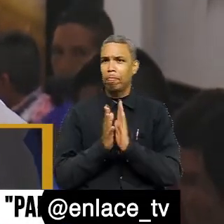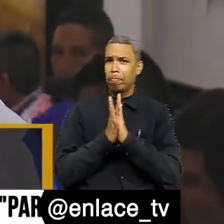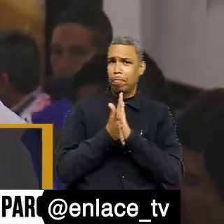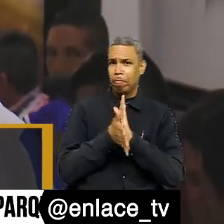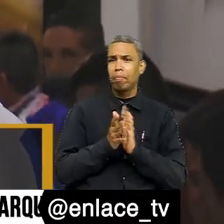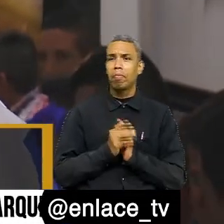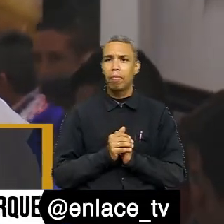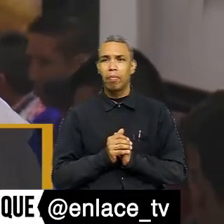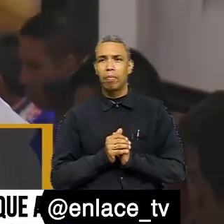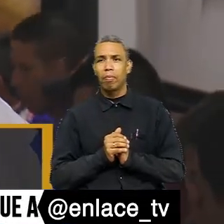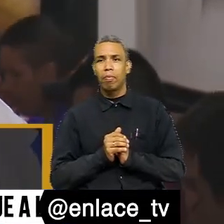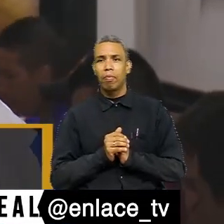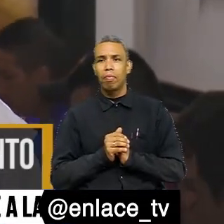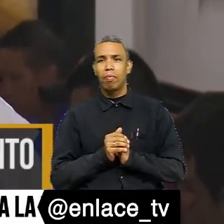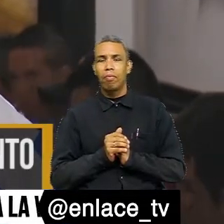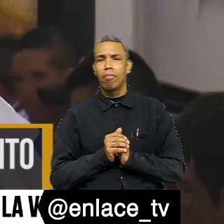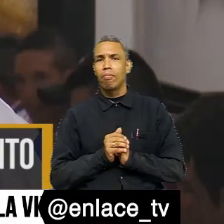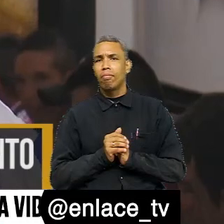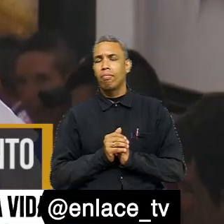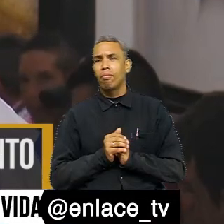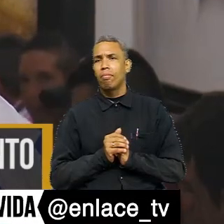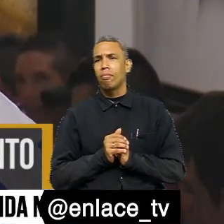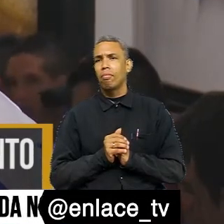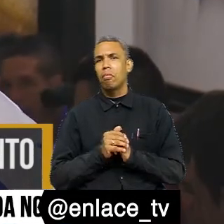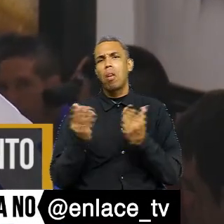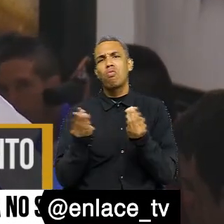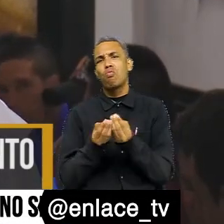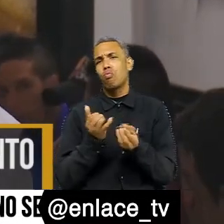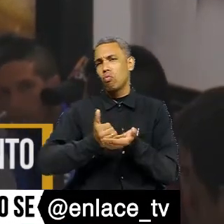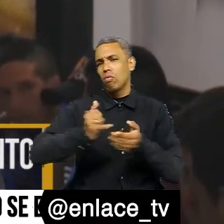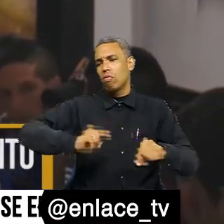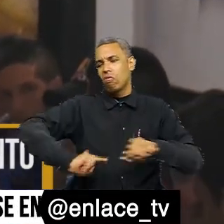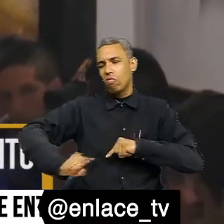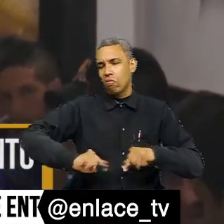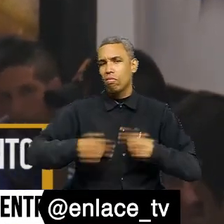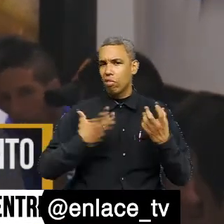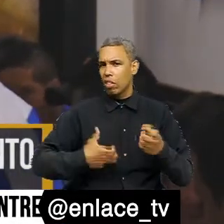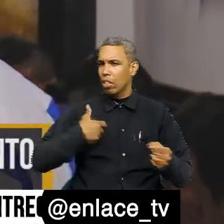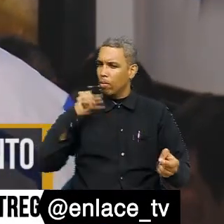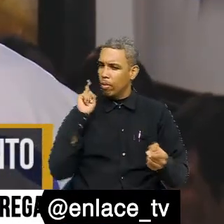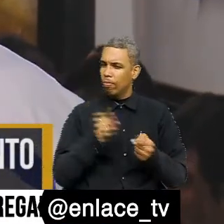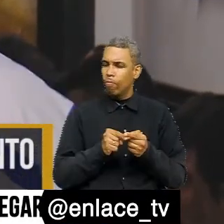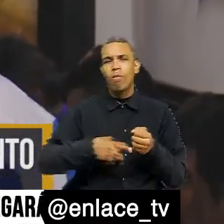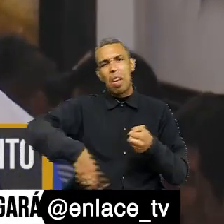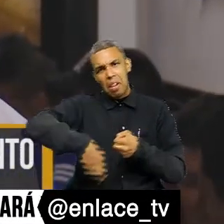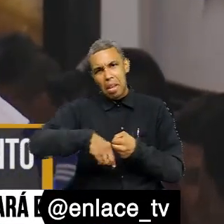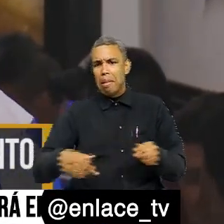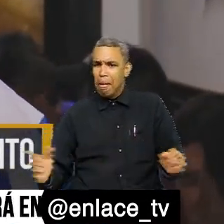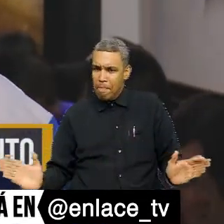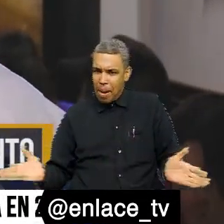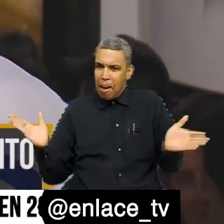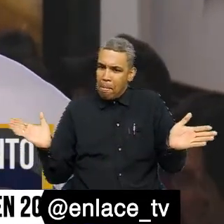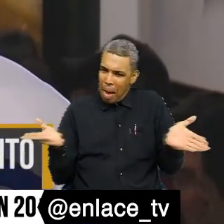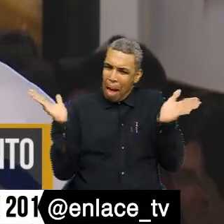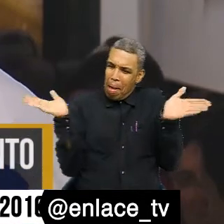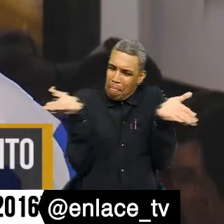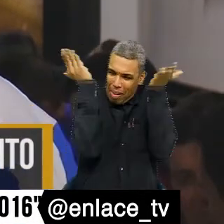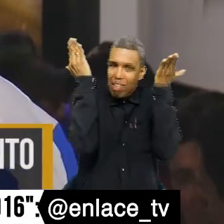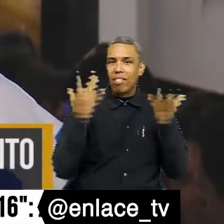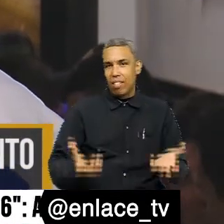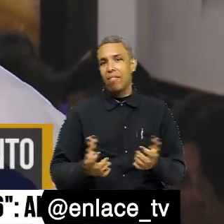que quieren hacer de Alianza Petrolera una institución grande. Entonces, por consiguiente, tenemos que empezar por la cabeza, por